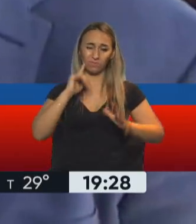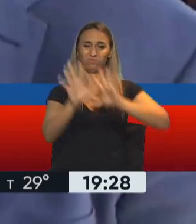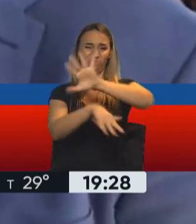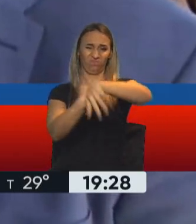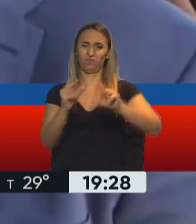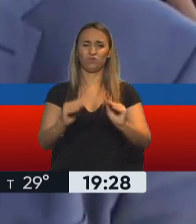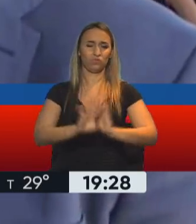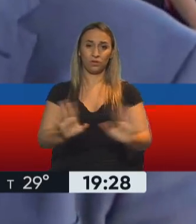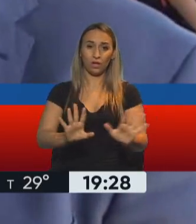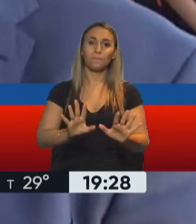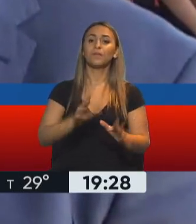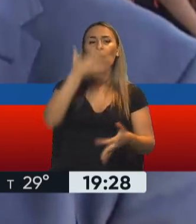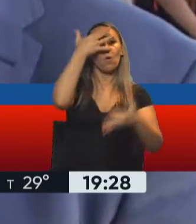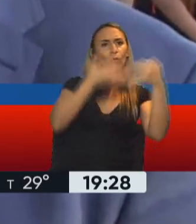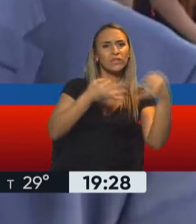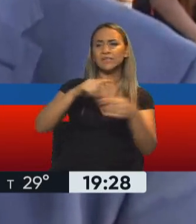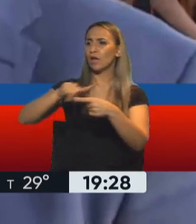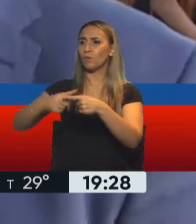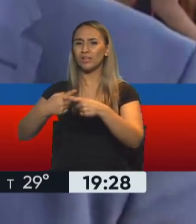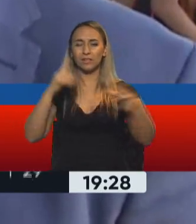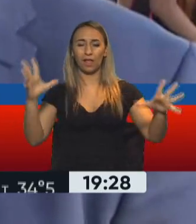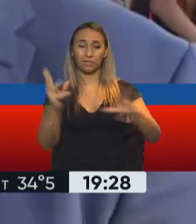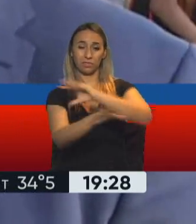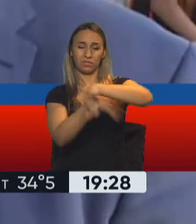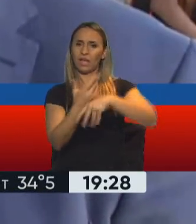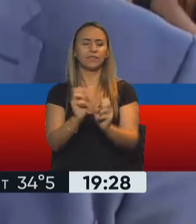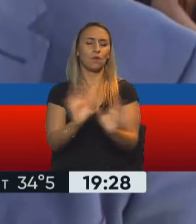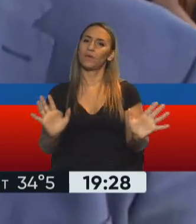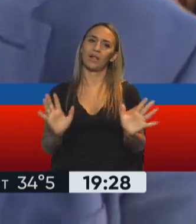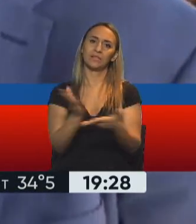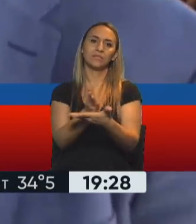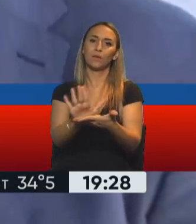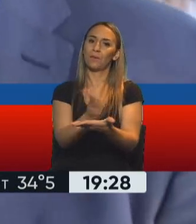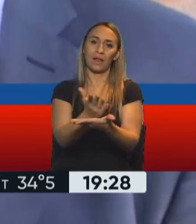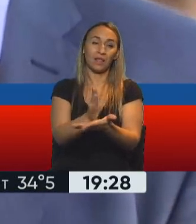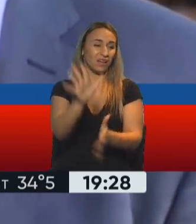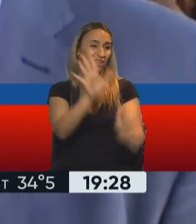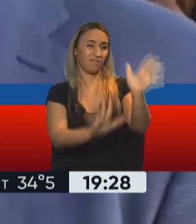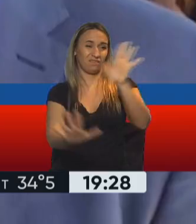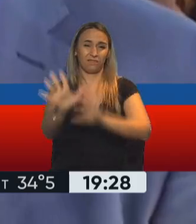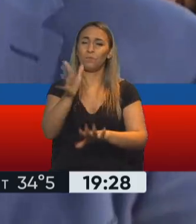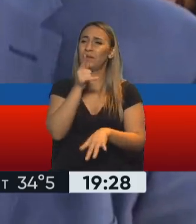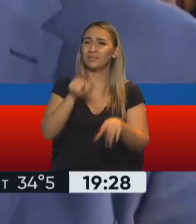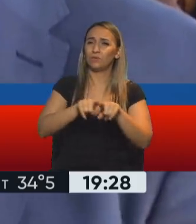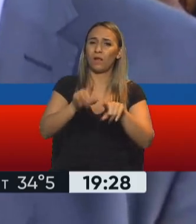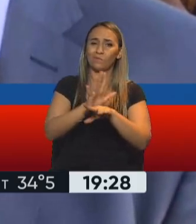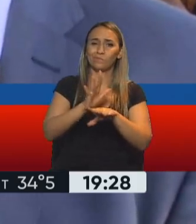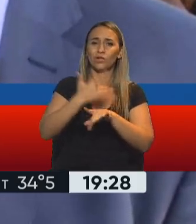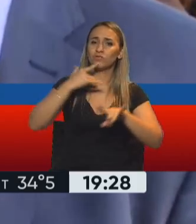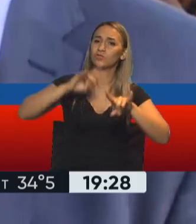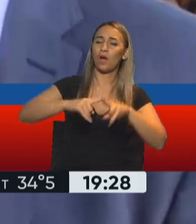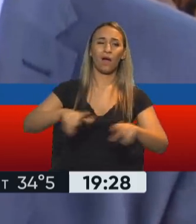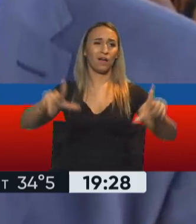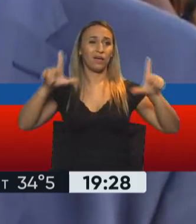política con la justicia siempre está mal. Que se arme todo este circo acompañando a